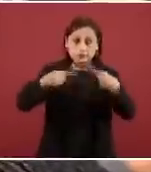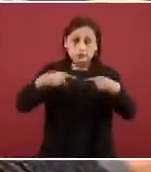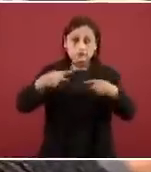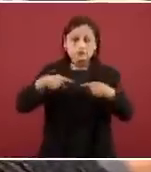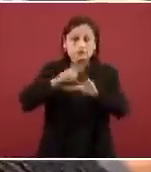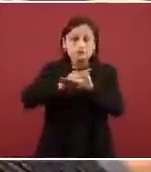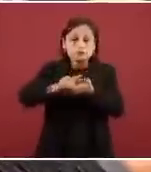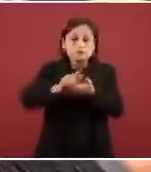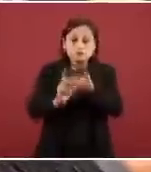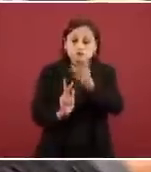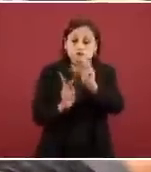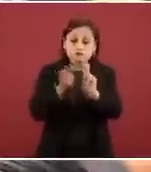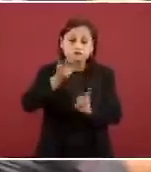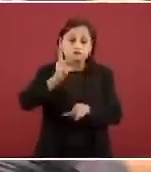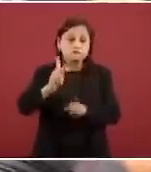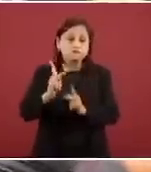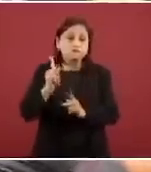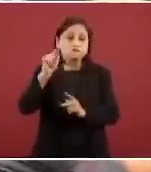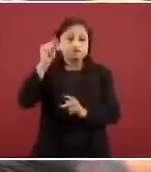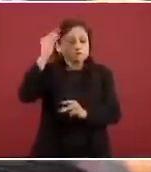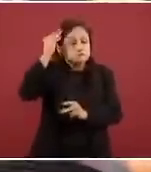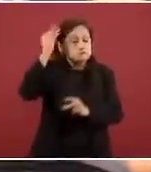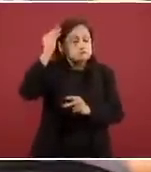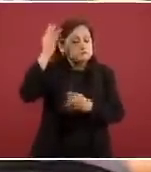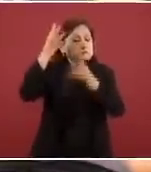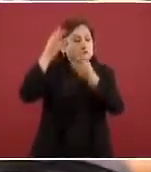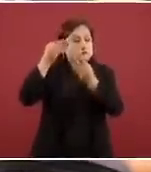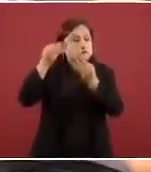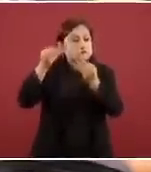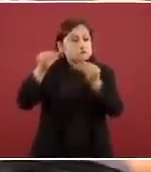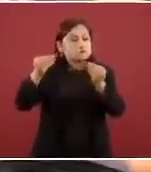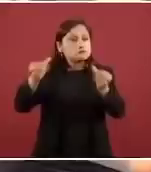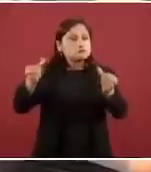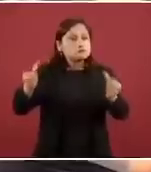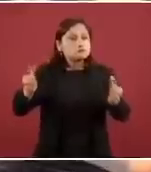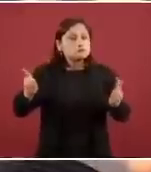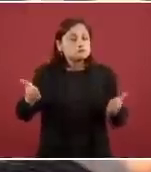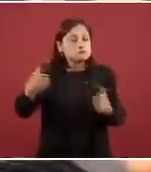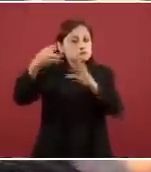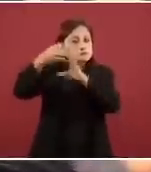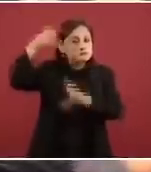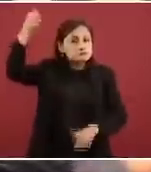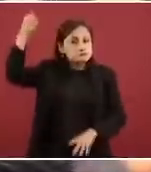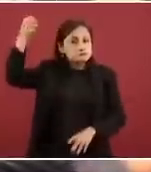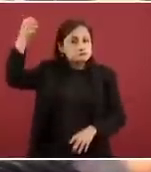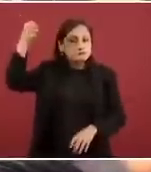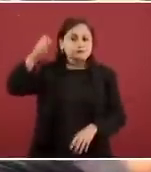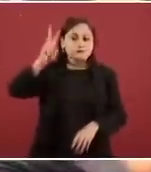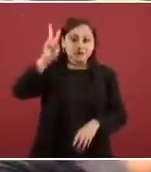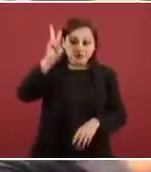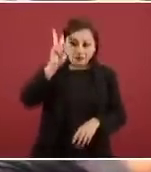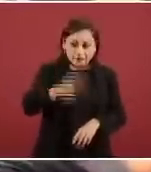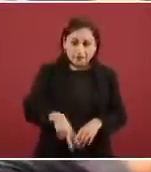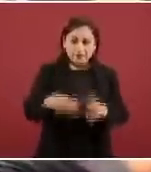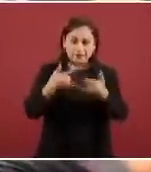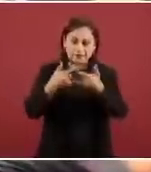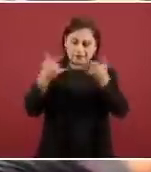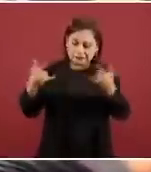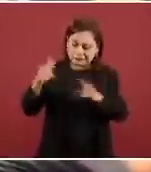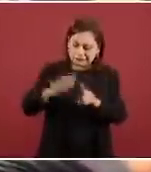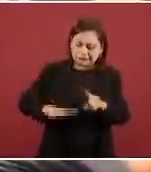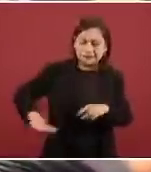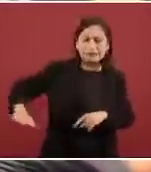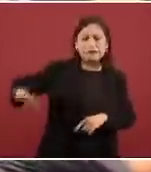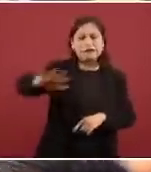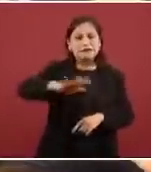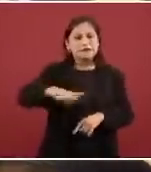con medicina natural. Es inenarrable la condición